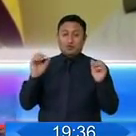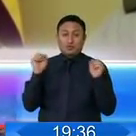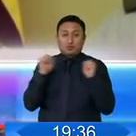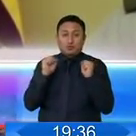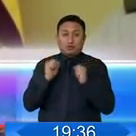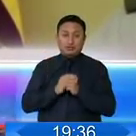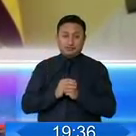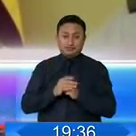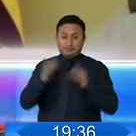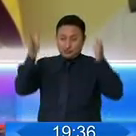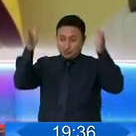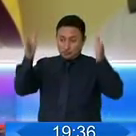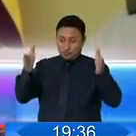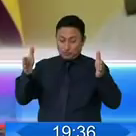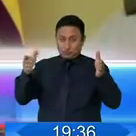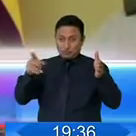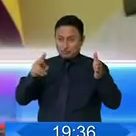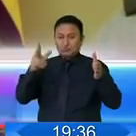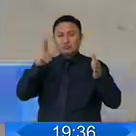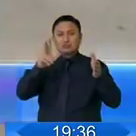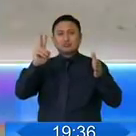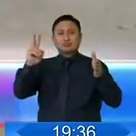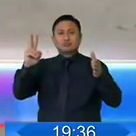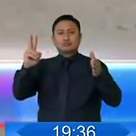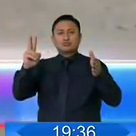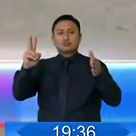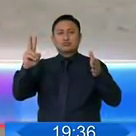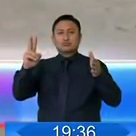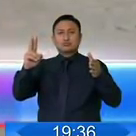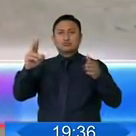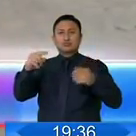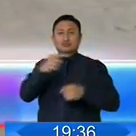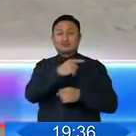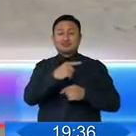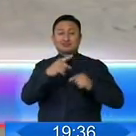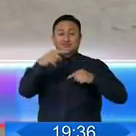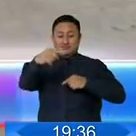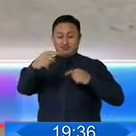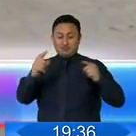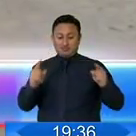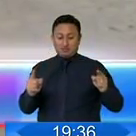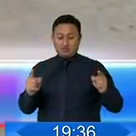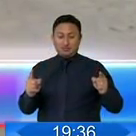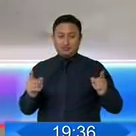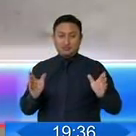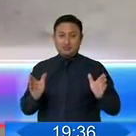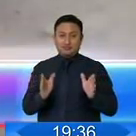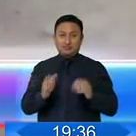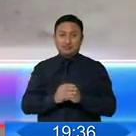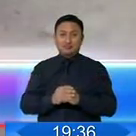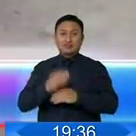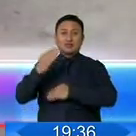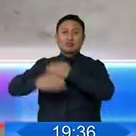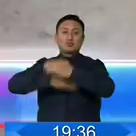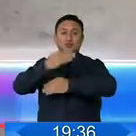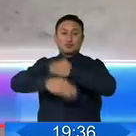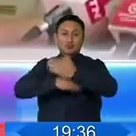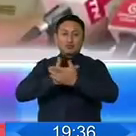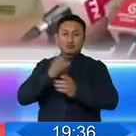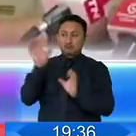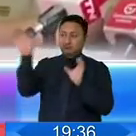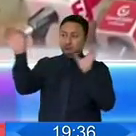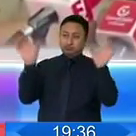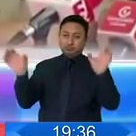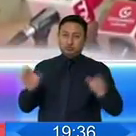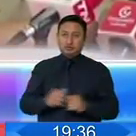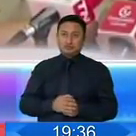existían aproximadamente 32 paquetes tipo ladrillo con una envoltura hermética de plástico.